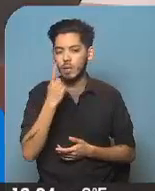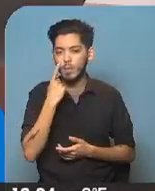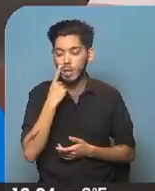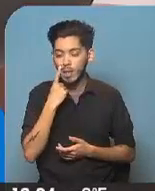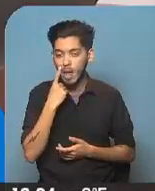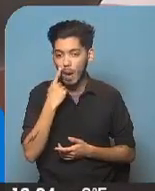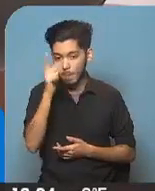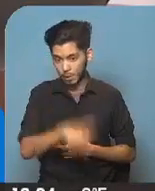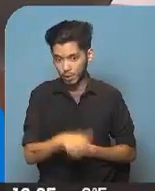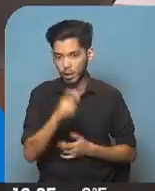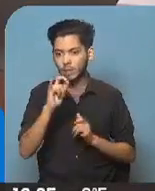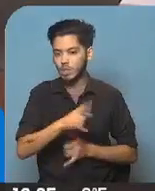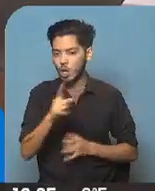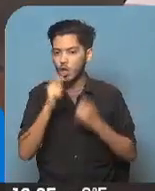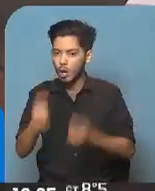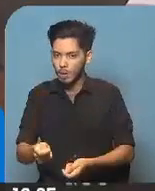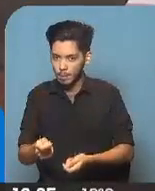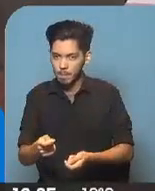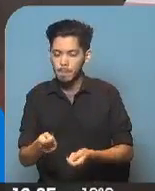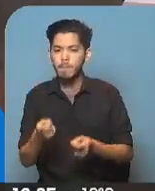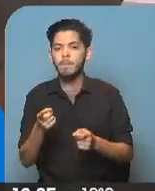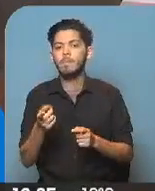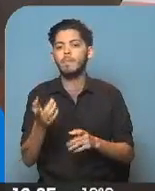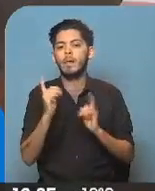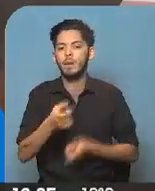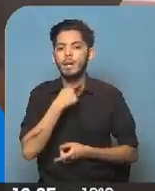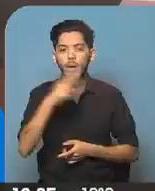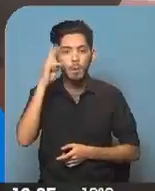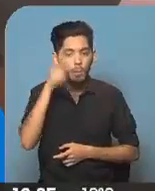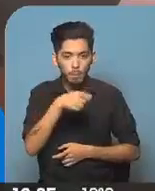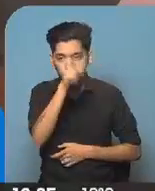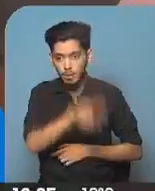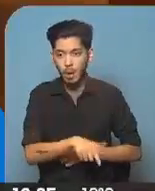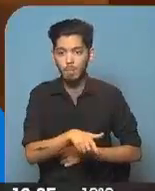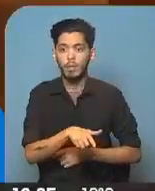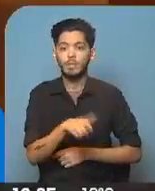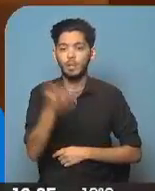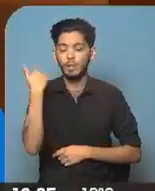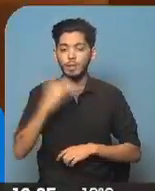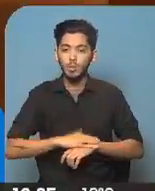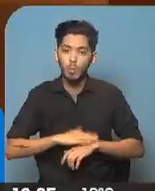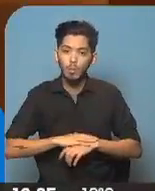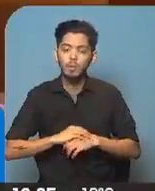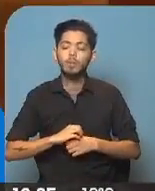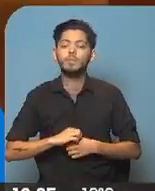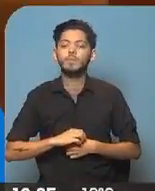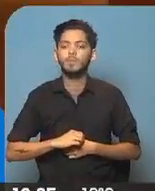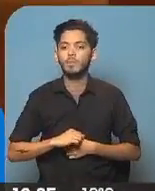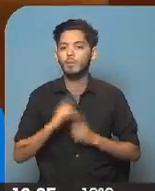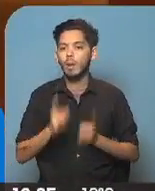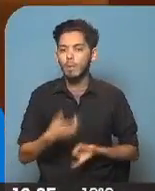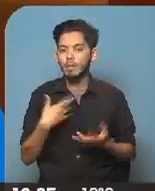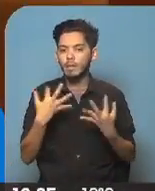y además nosotros queríamos que se respetara la voluntad del donante en su momento pero también abstraer a la